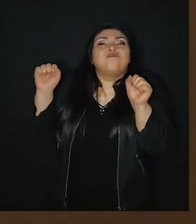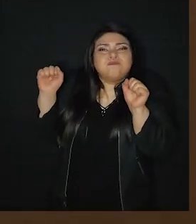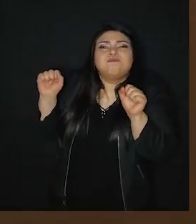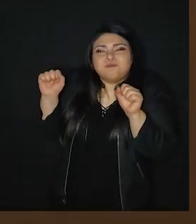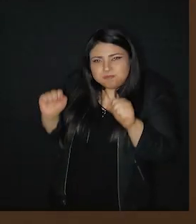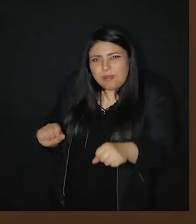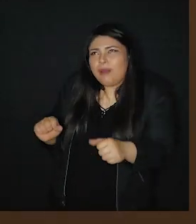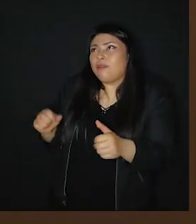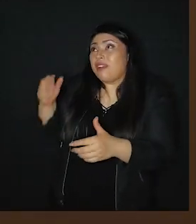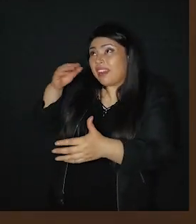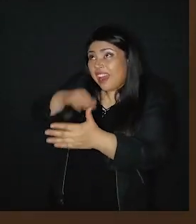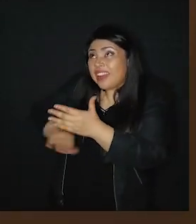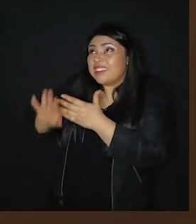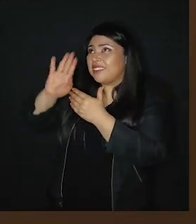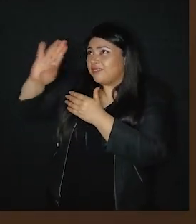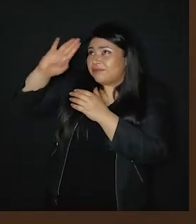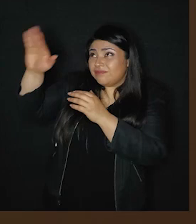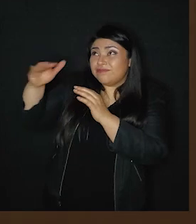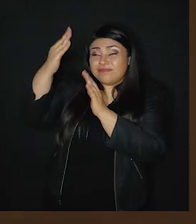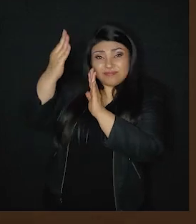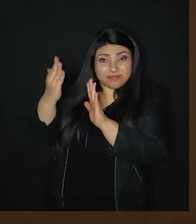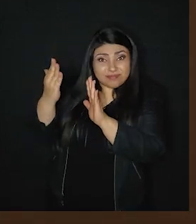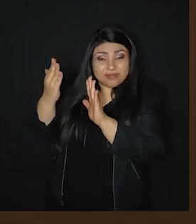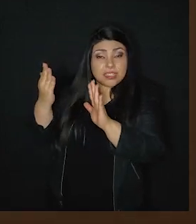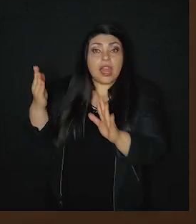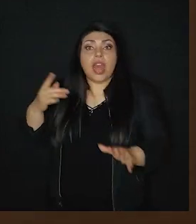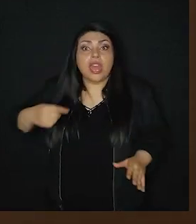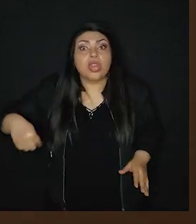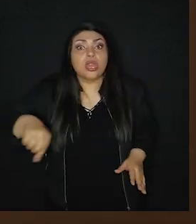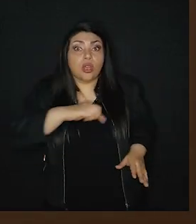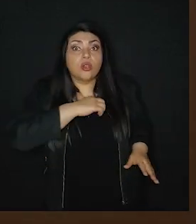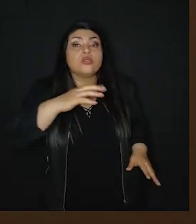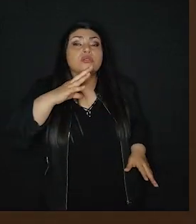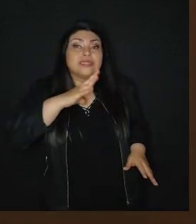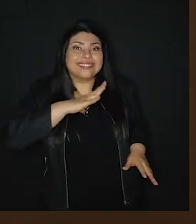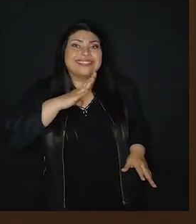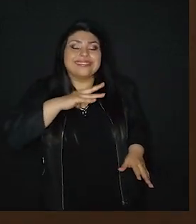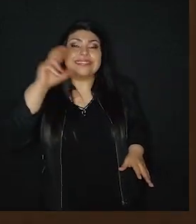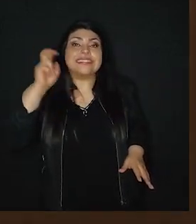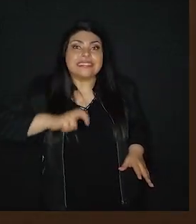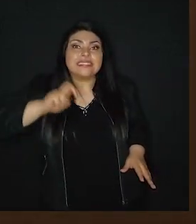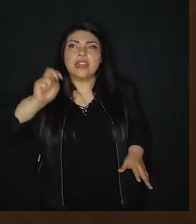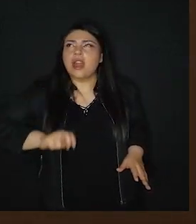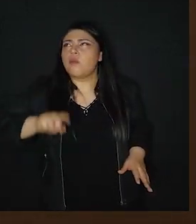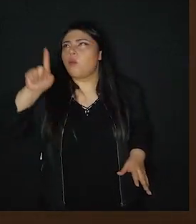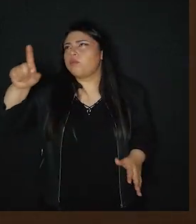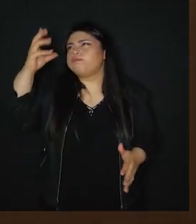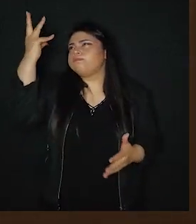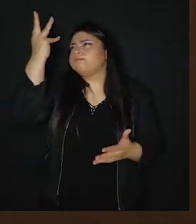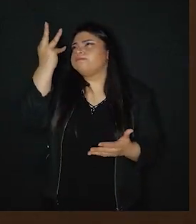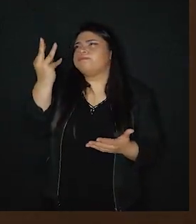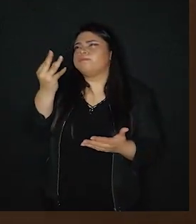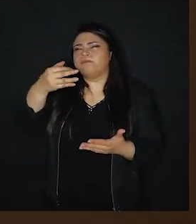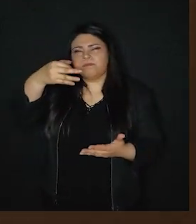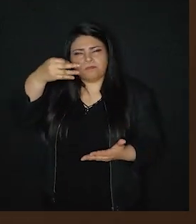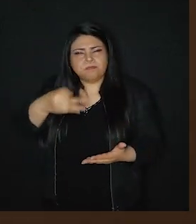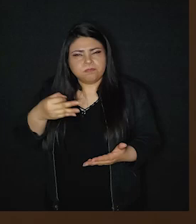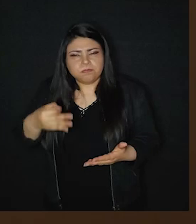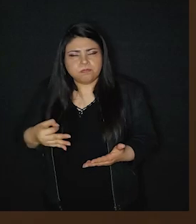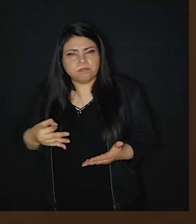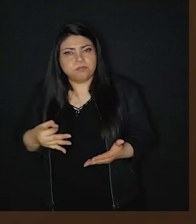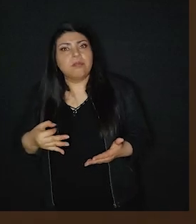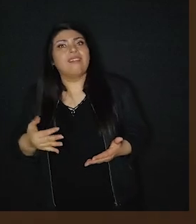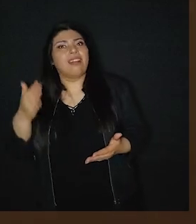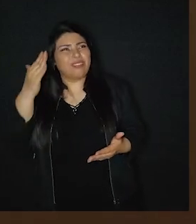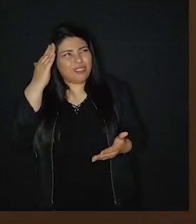delante de Dios y estar delante de Dios teníamos que compartir su misma esencia y esto ya Te imaginás porque ese rasgó el